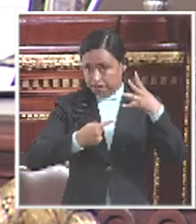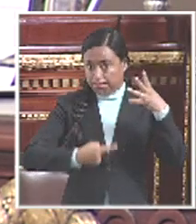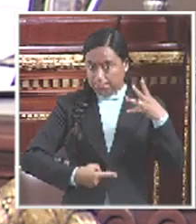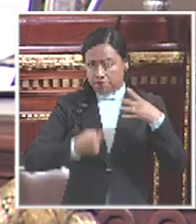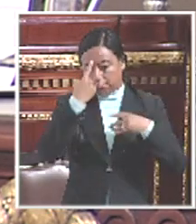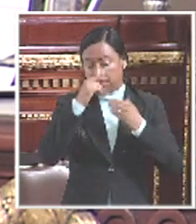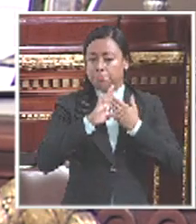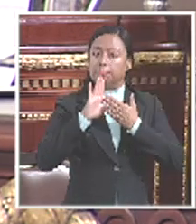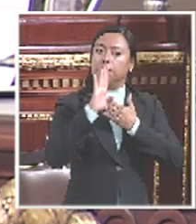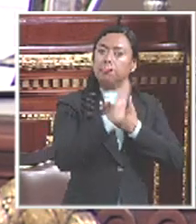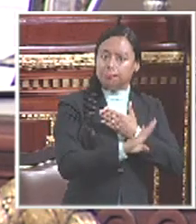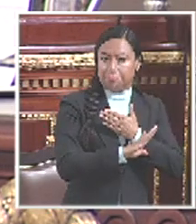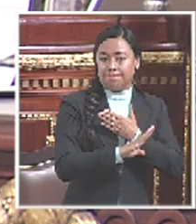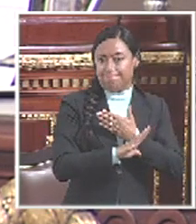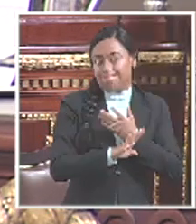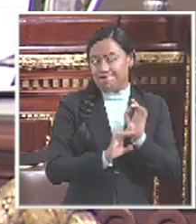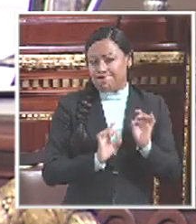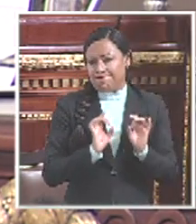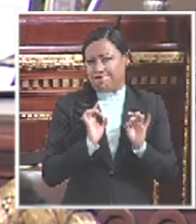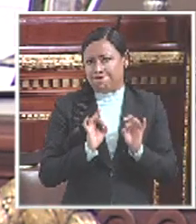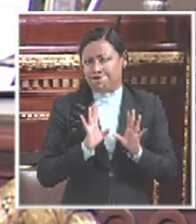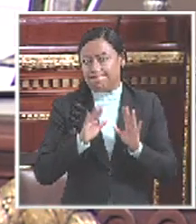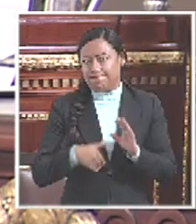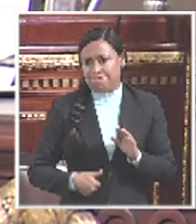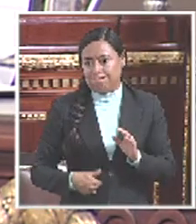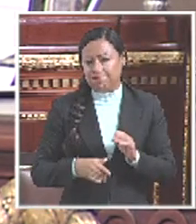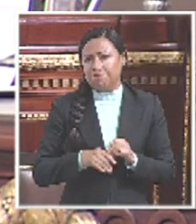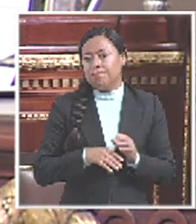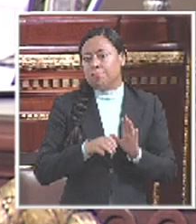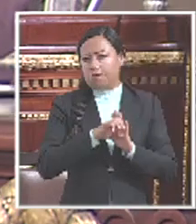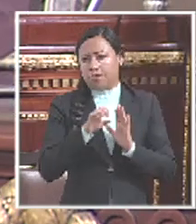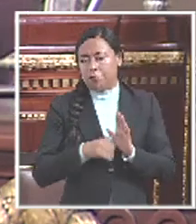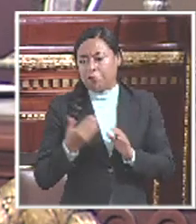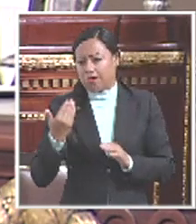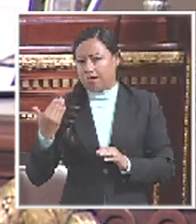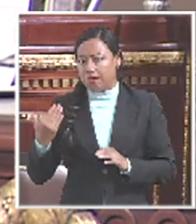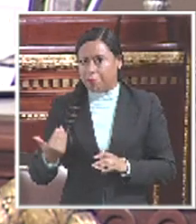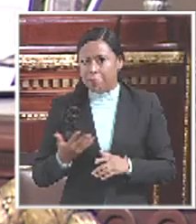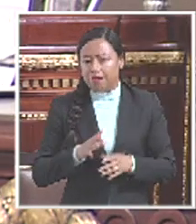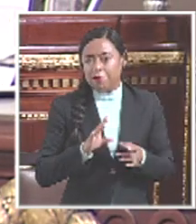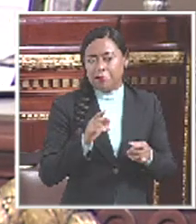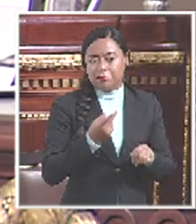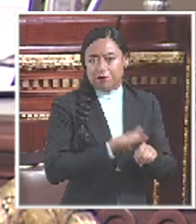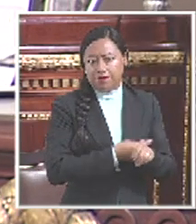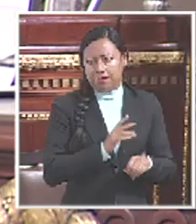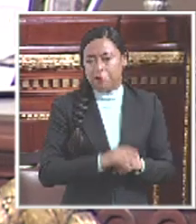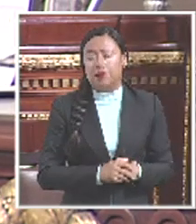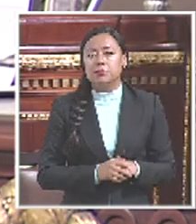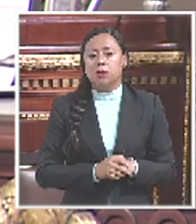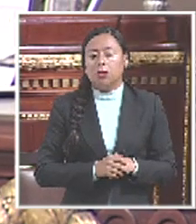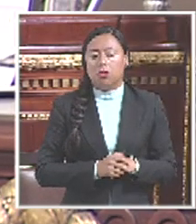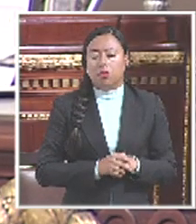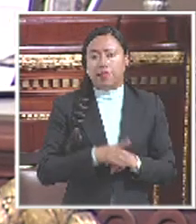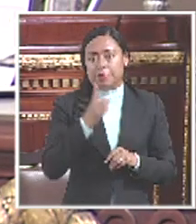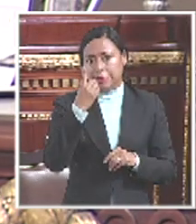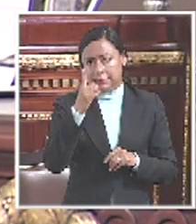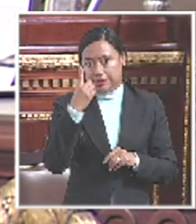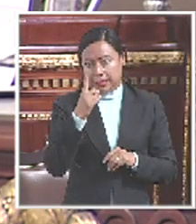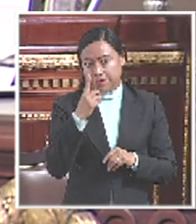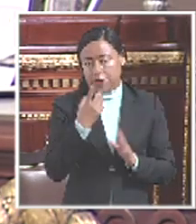contingencias como las sucedidas el pasado mes de diciembre del 2019 en el mercado de San